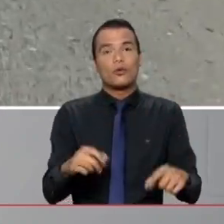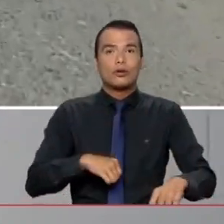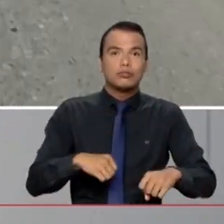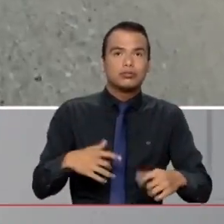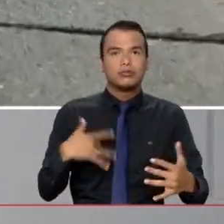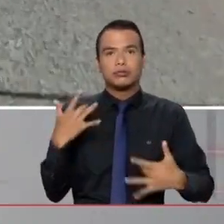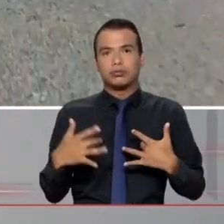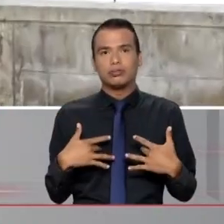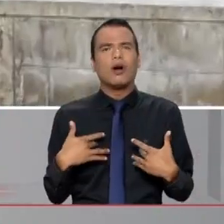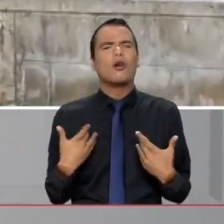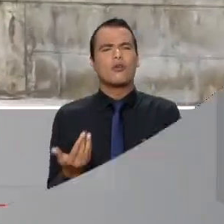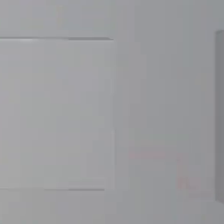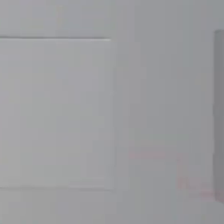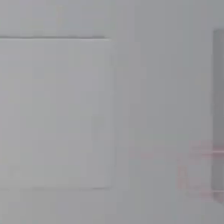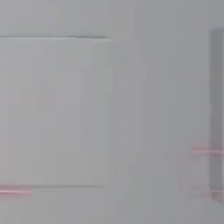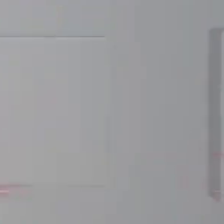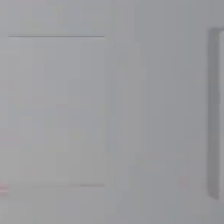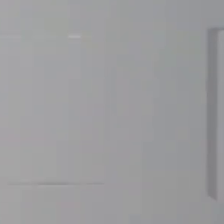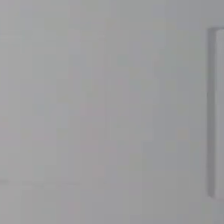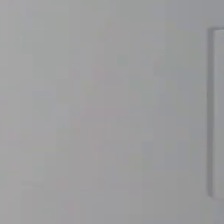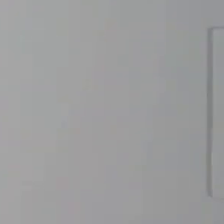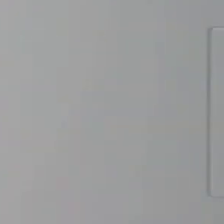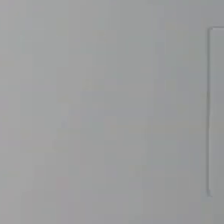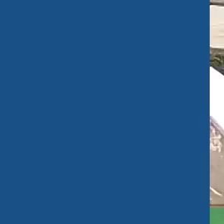en su ciudad.